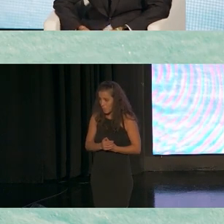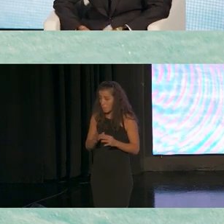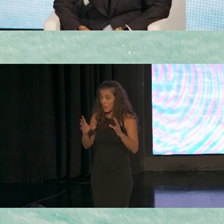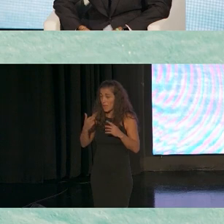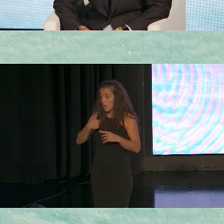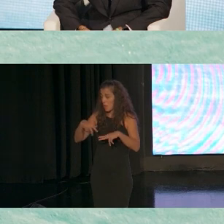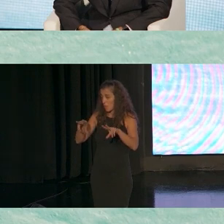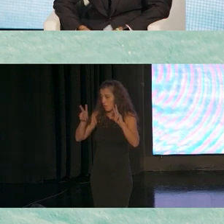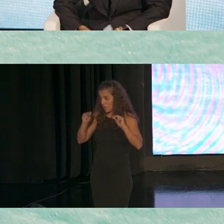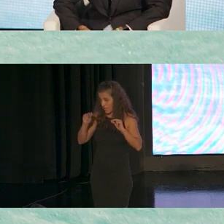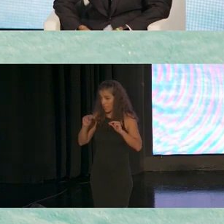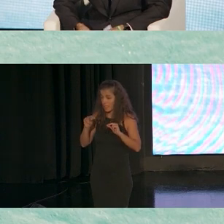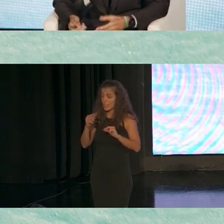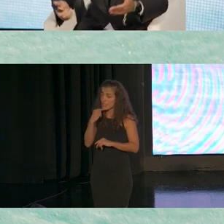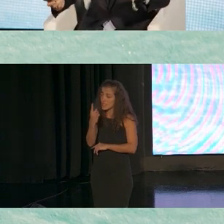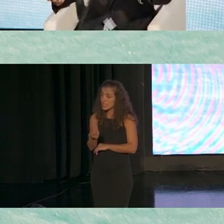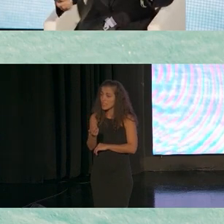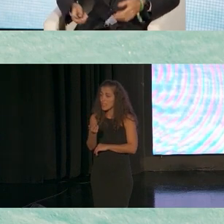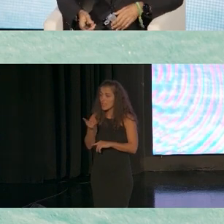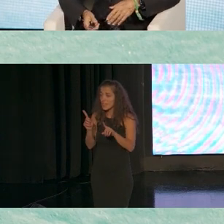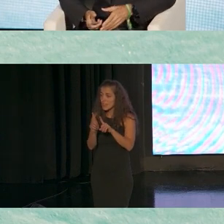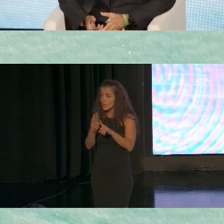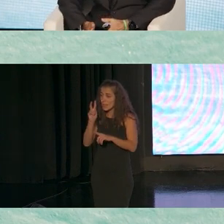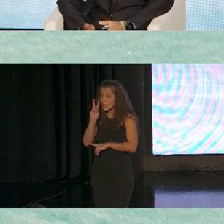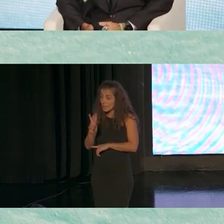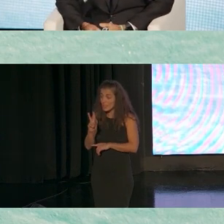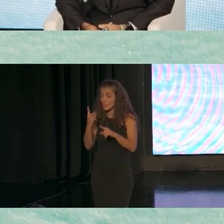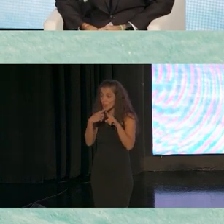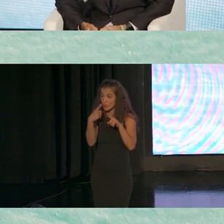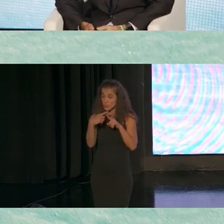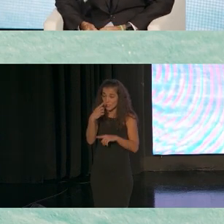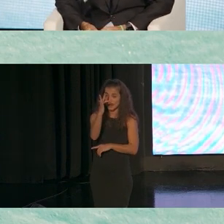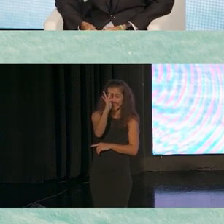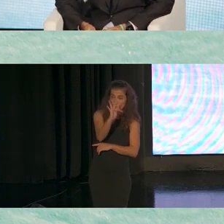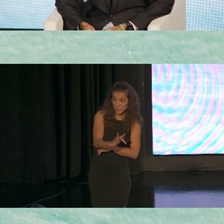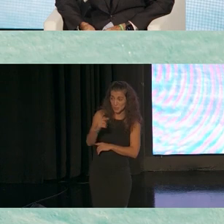yo yo diría que viendo los inconvenientes y las